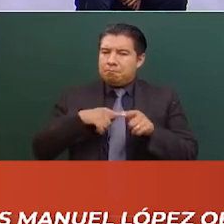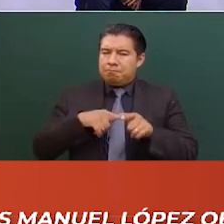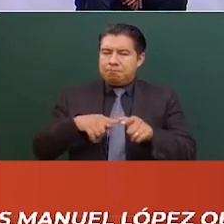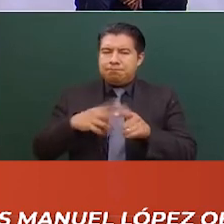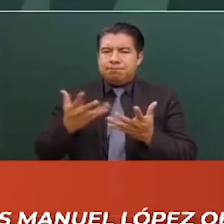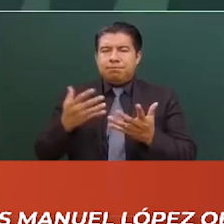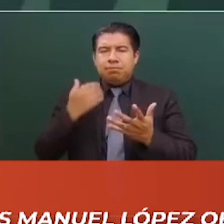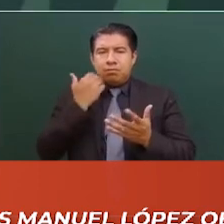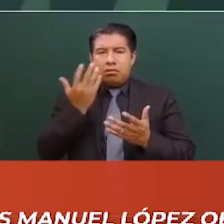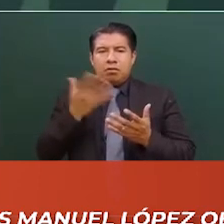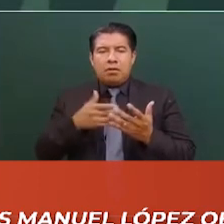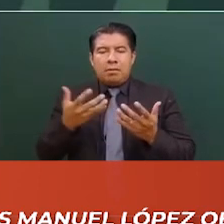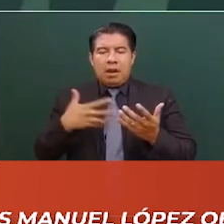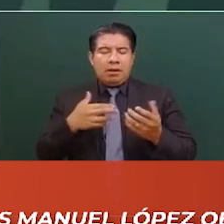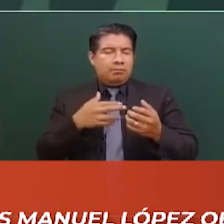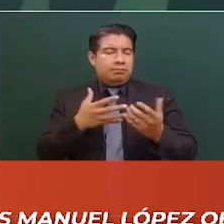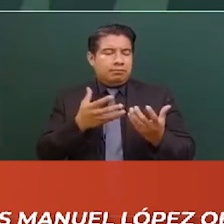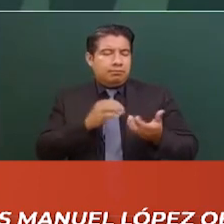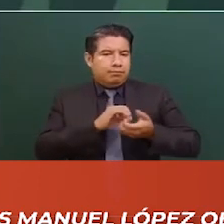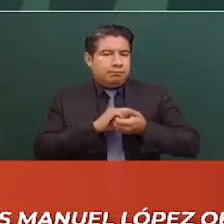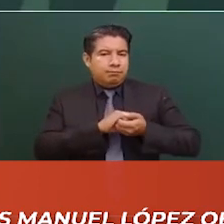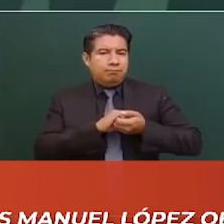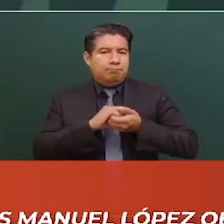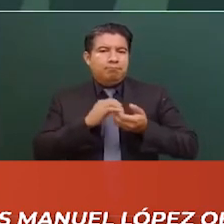una relación,